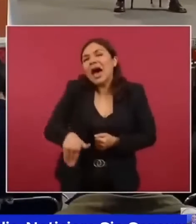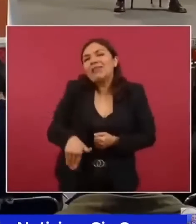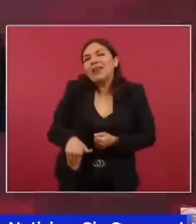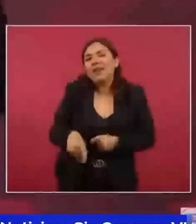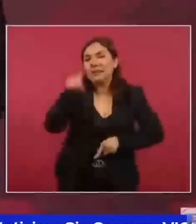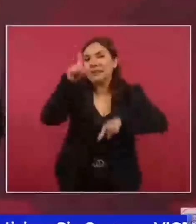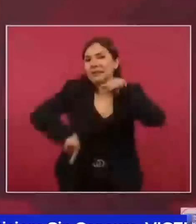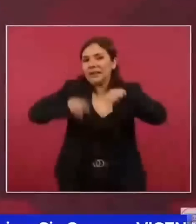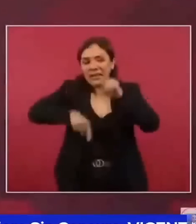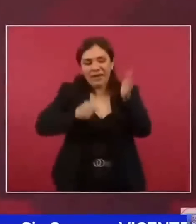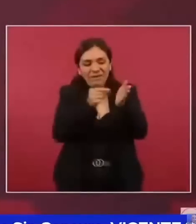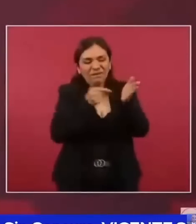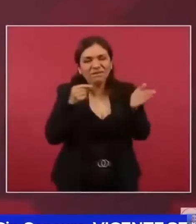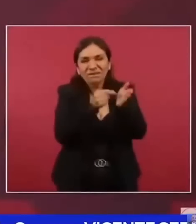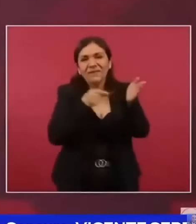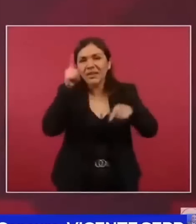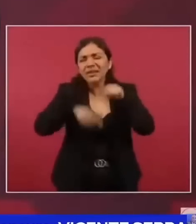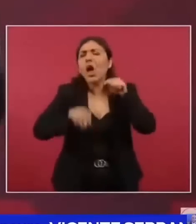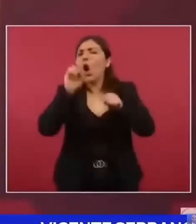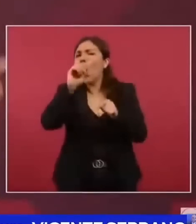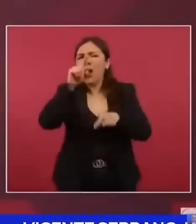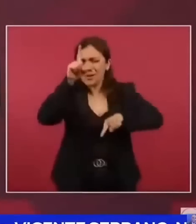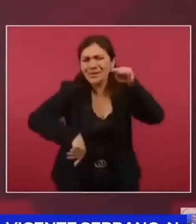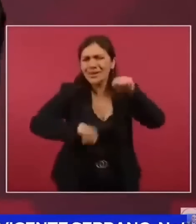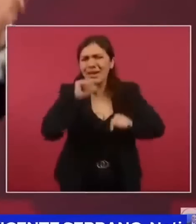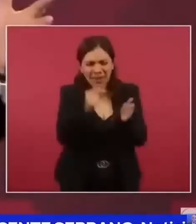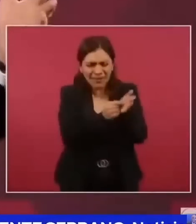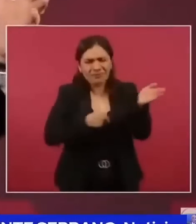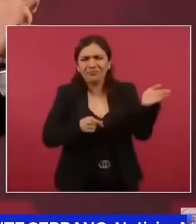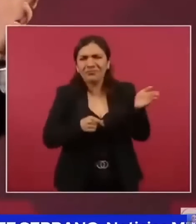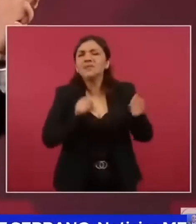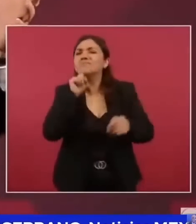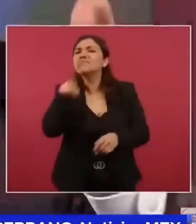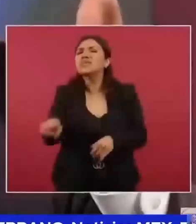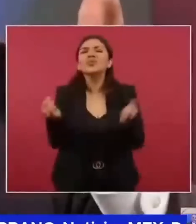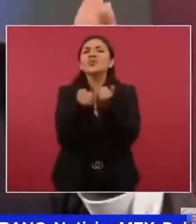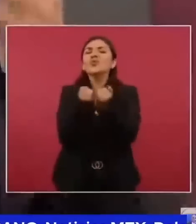no se los hayan quitado, era lo que pasaba cuando se robaban